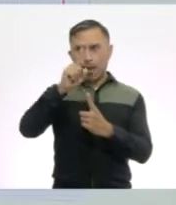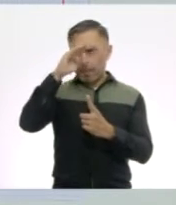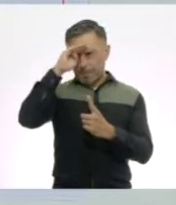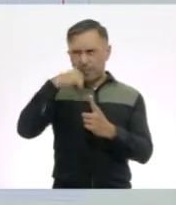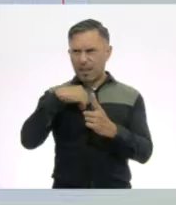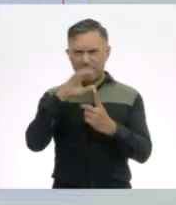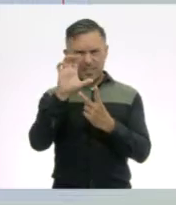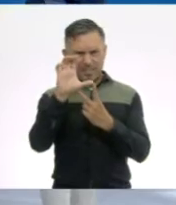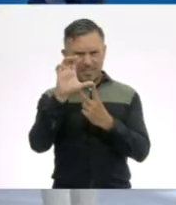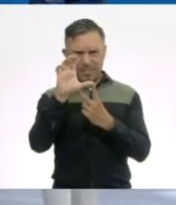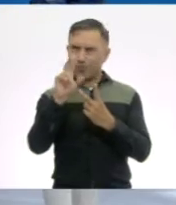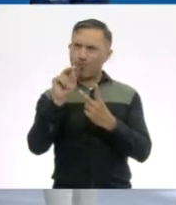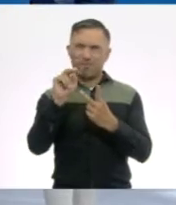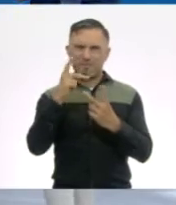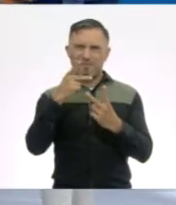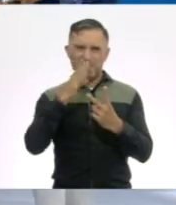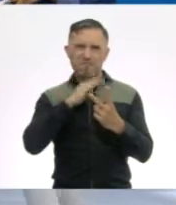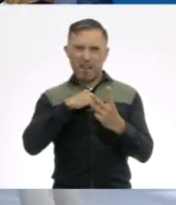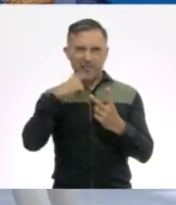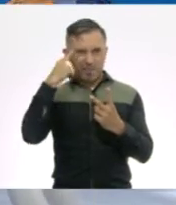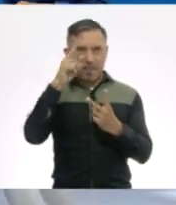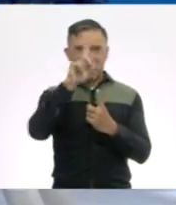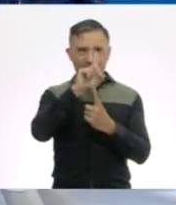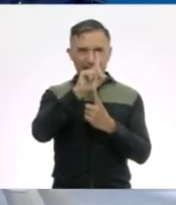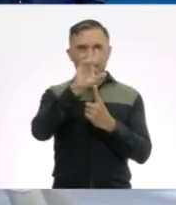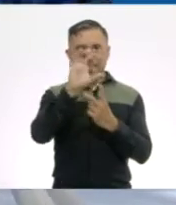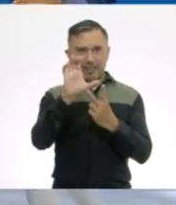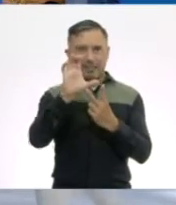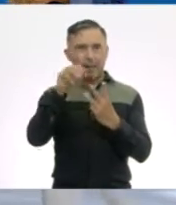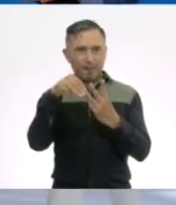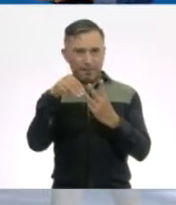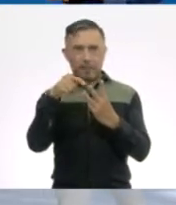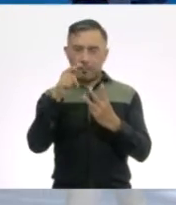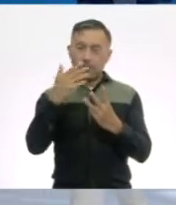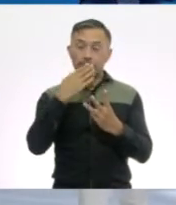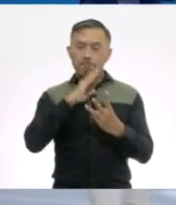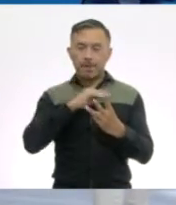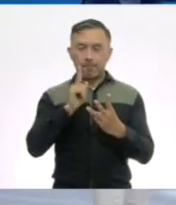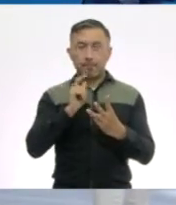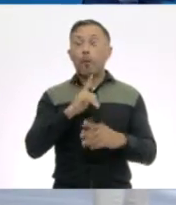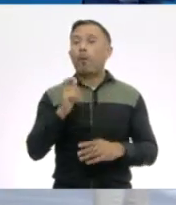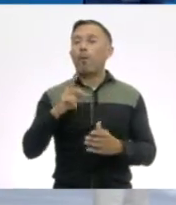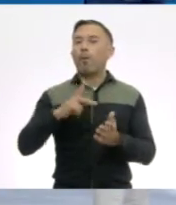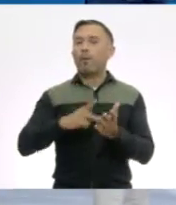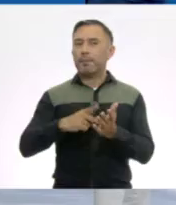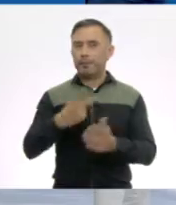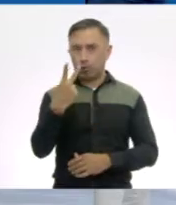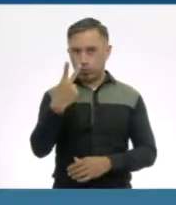no. Así no se lee. Bueno, ahora sí. Me toca dos veces. Ajá.